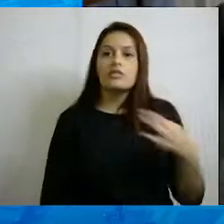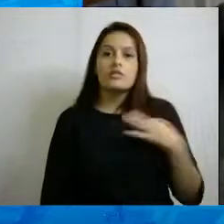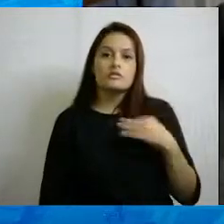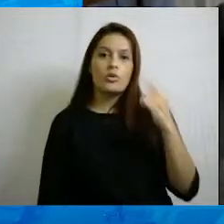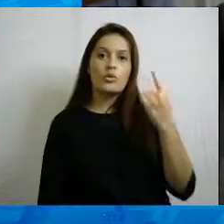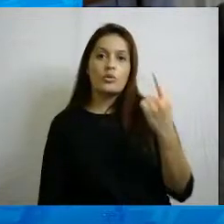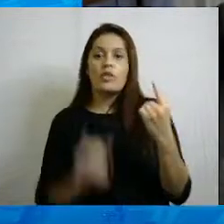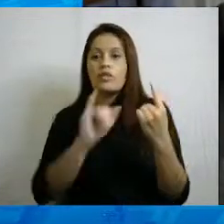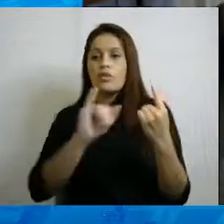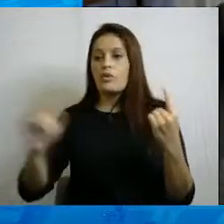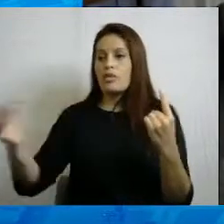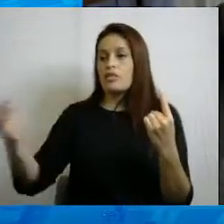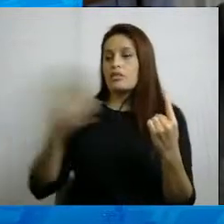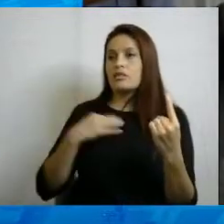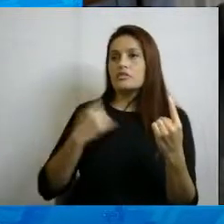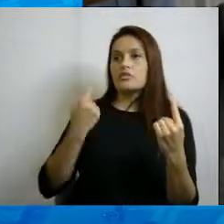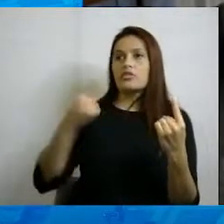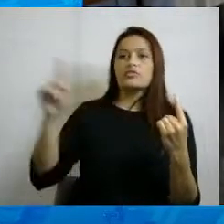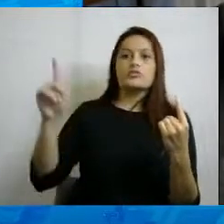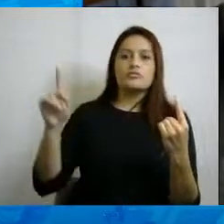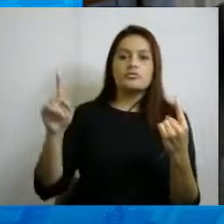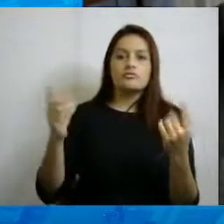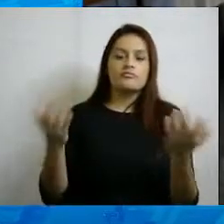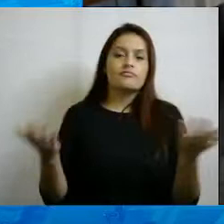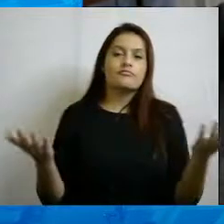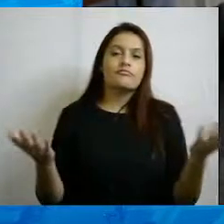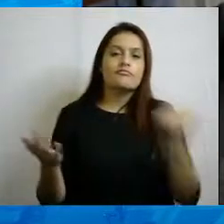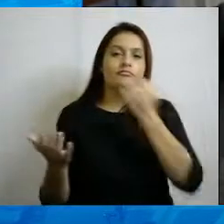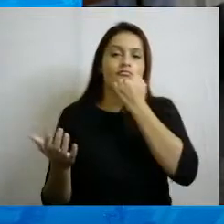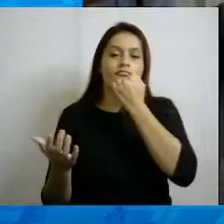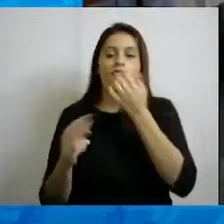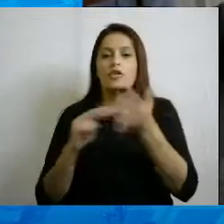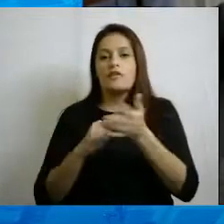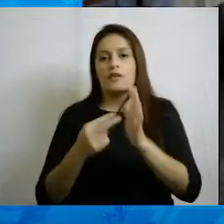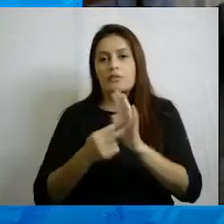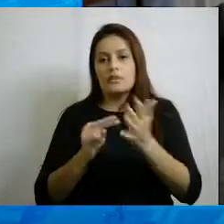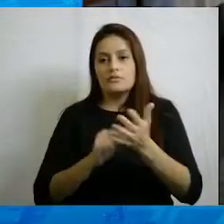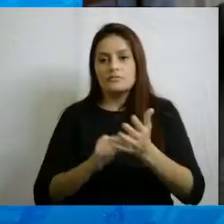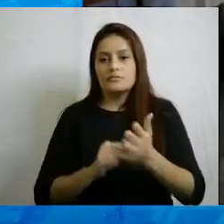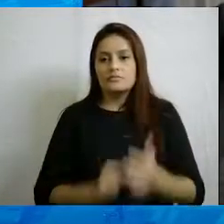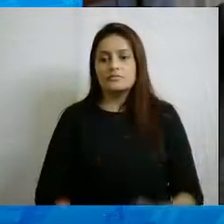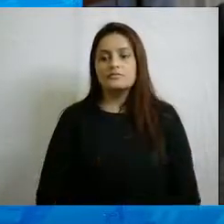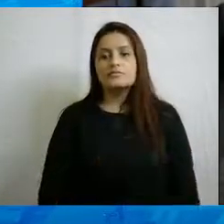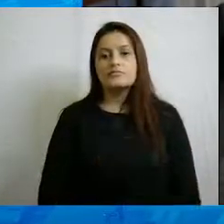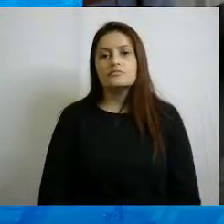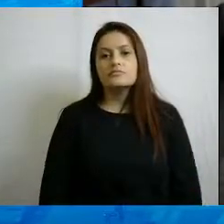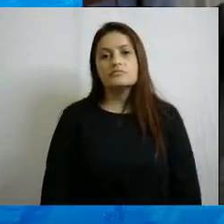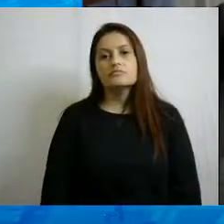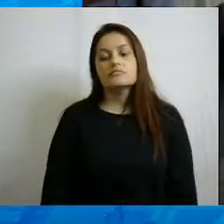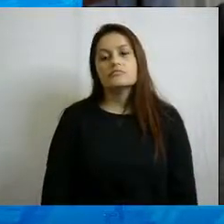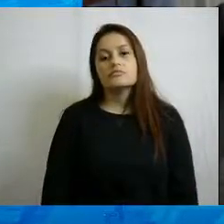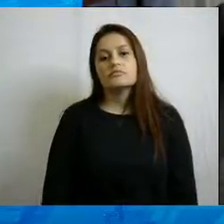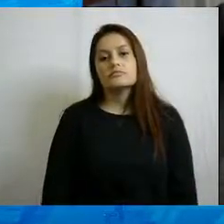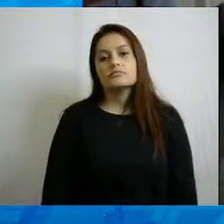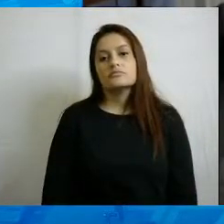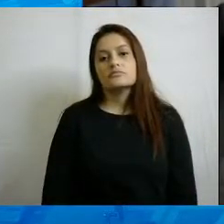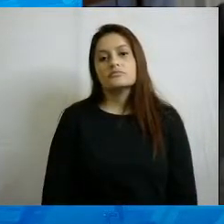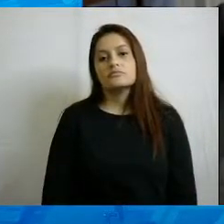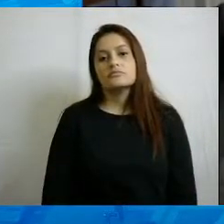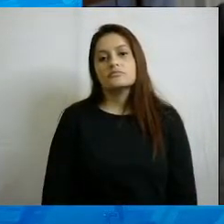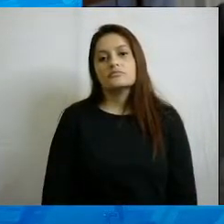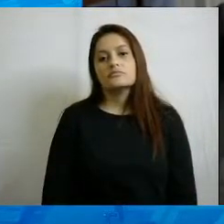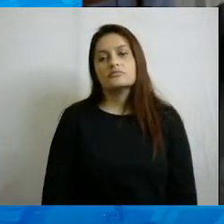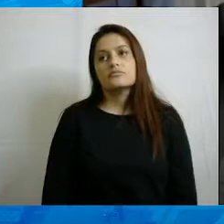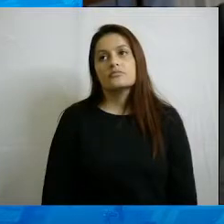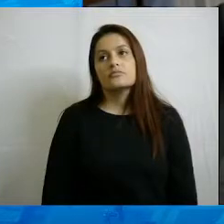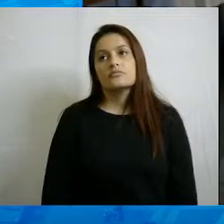finalmente les dijeron no, pues ustedes pasan por otro lado. Así que está, hay toda una problemática que ellos la conocen muy bien, pero sería bueno, alcaldesa, que... bueno,